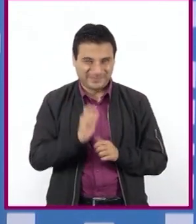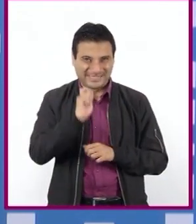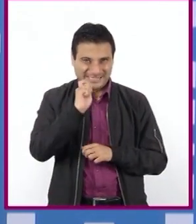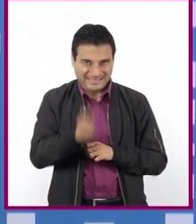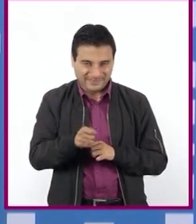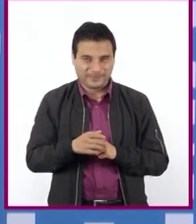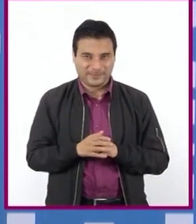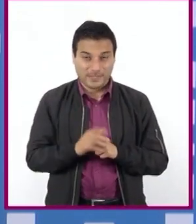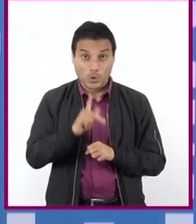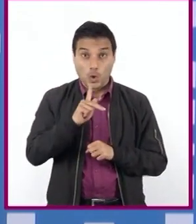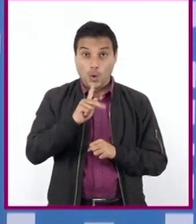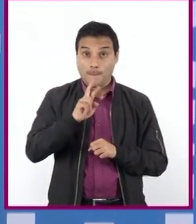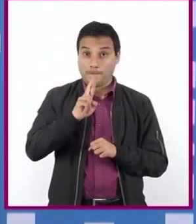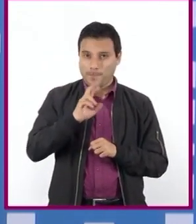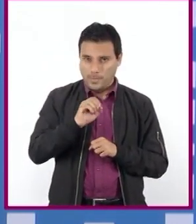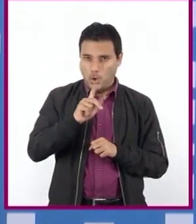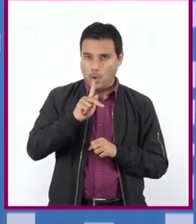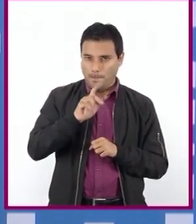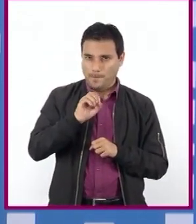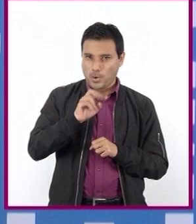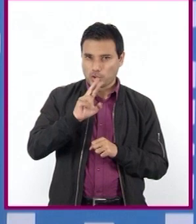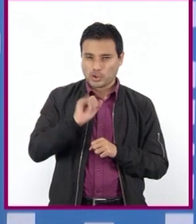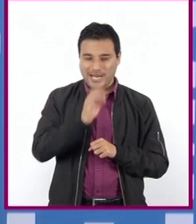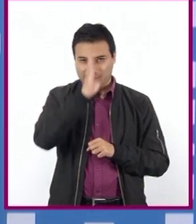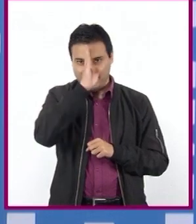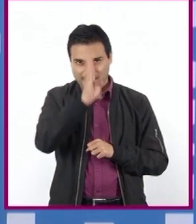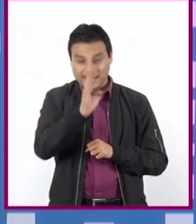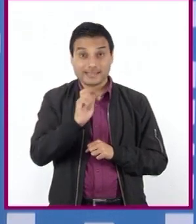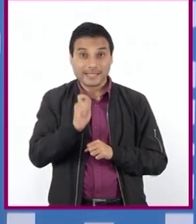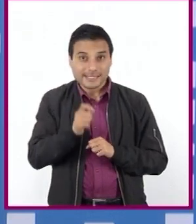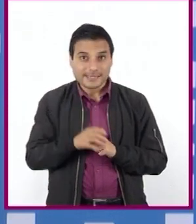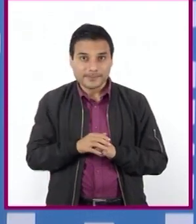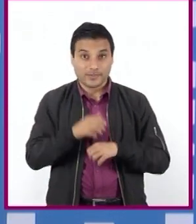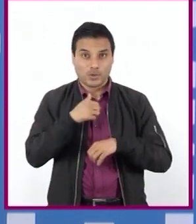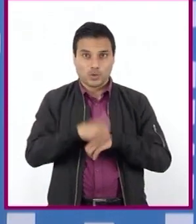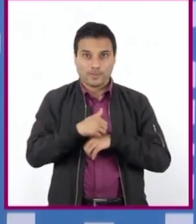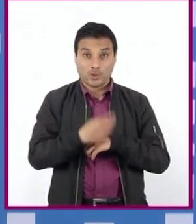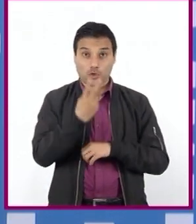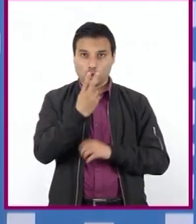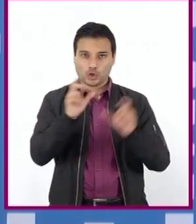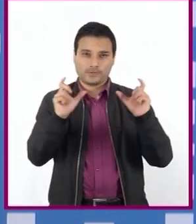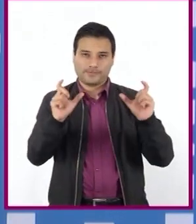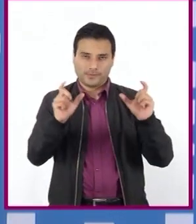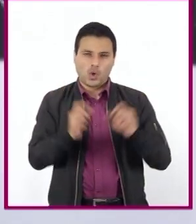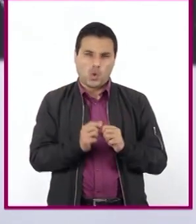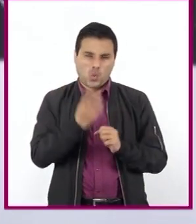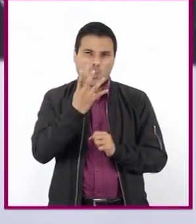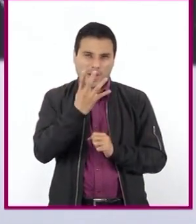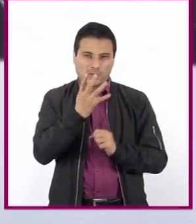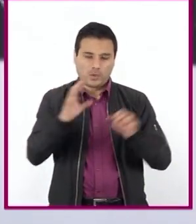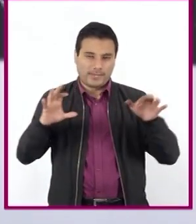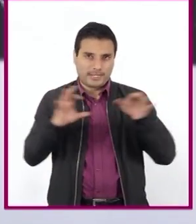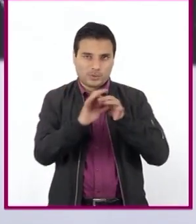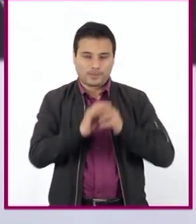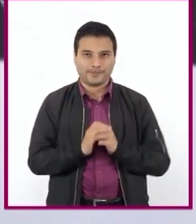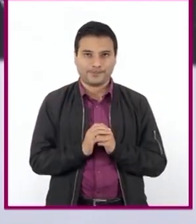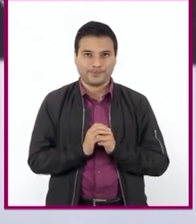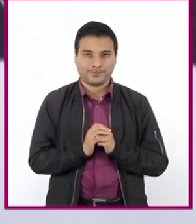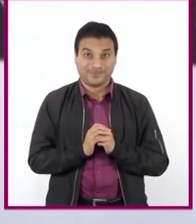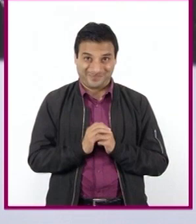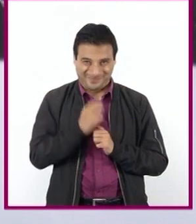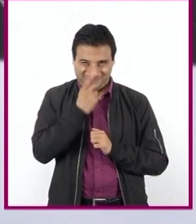definir a la proporcionalidad directa como la relación que existe entre cuatro cantidades. Todo lo